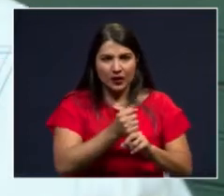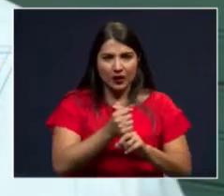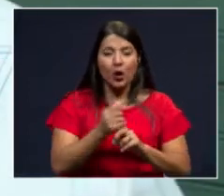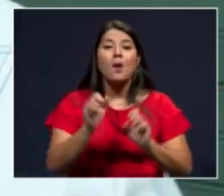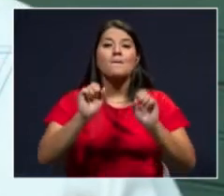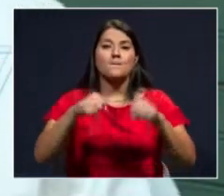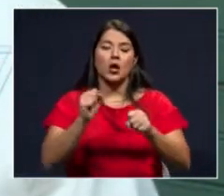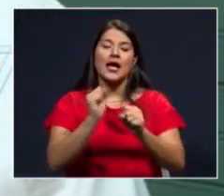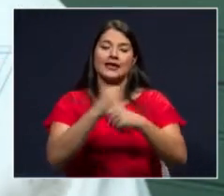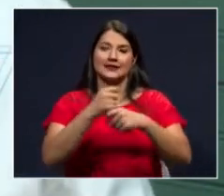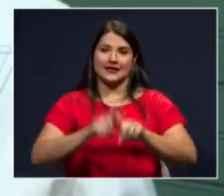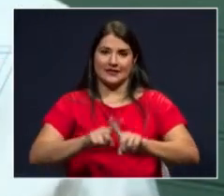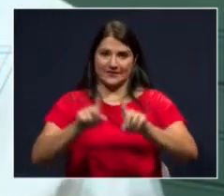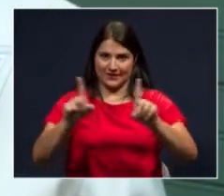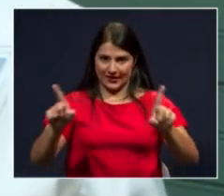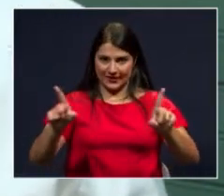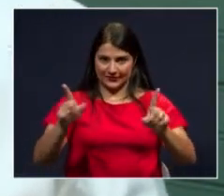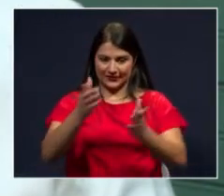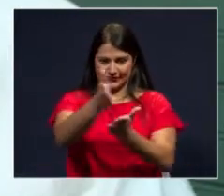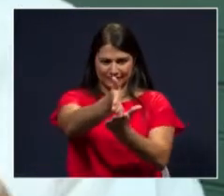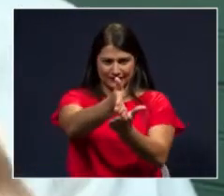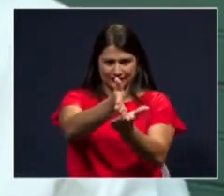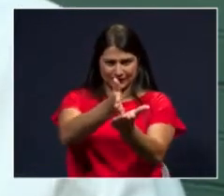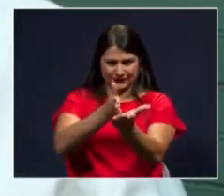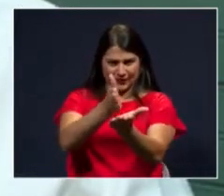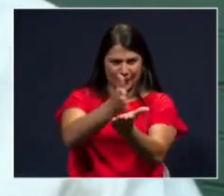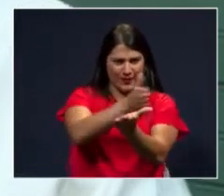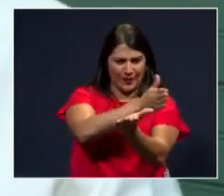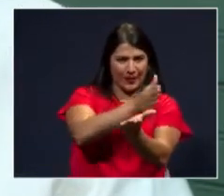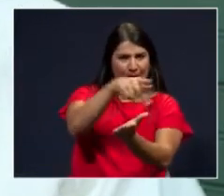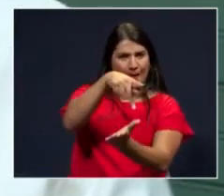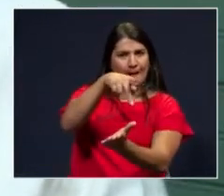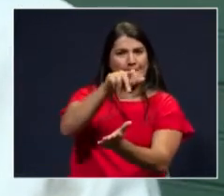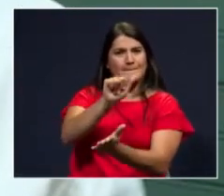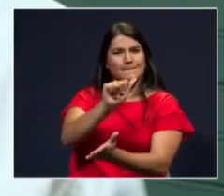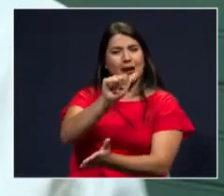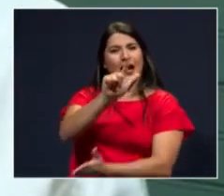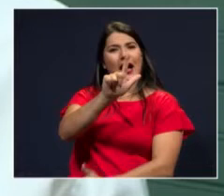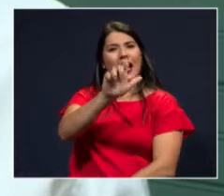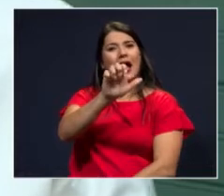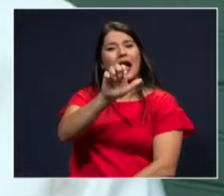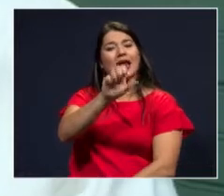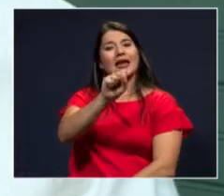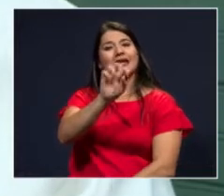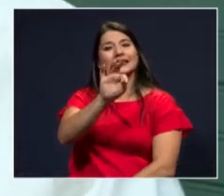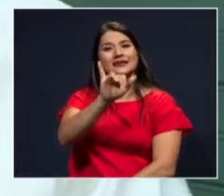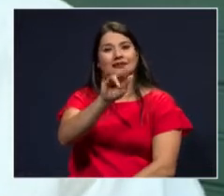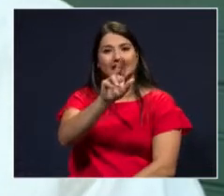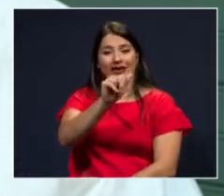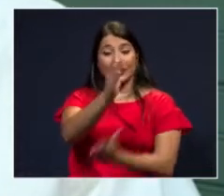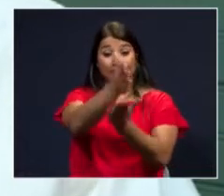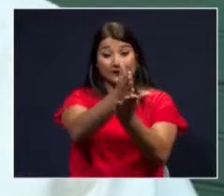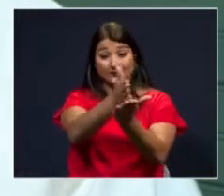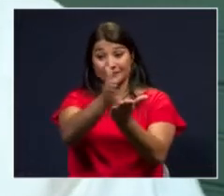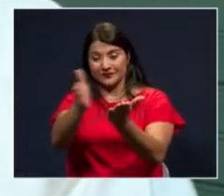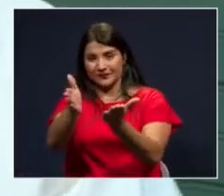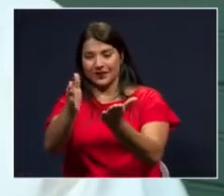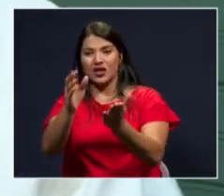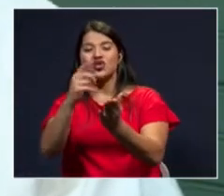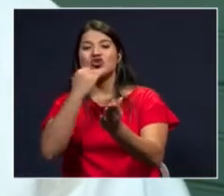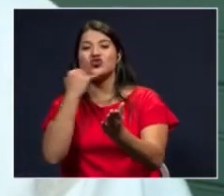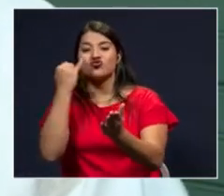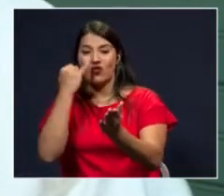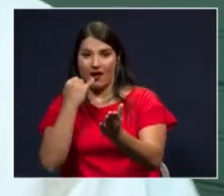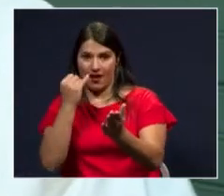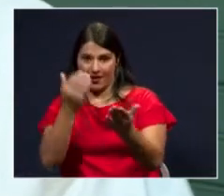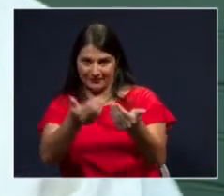una parte palestina y la parte israelí. Si no la parte israelí en cuanto al territorio original de Israel, sino por lo menos las partes que son en